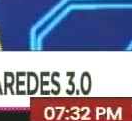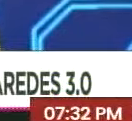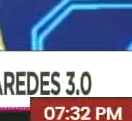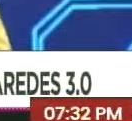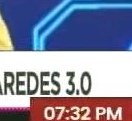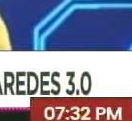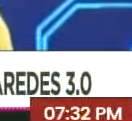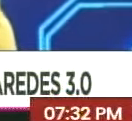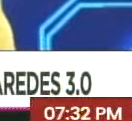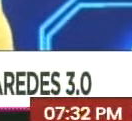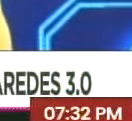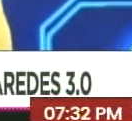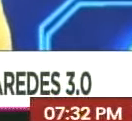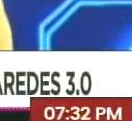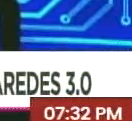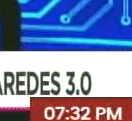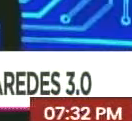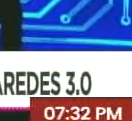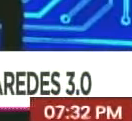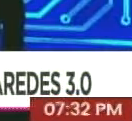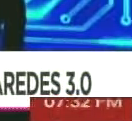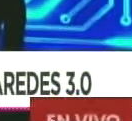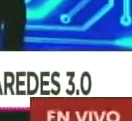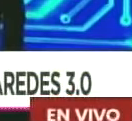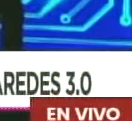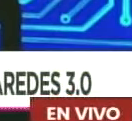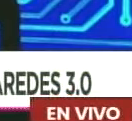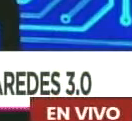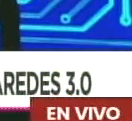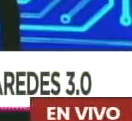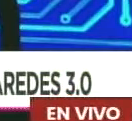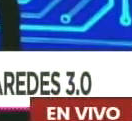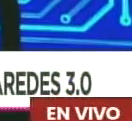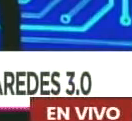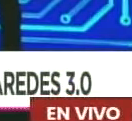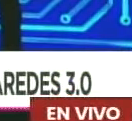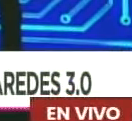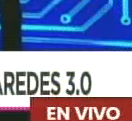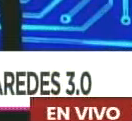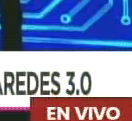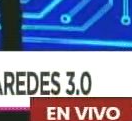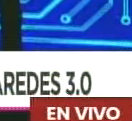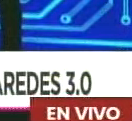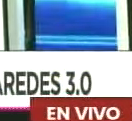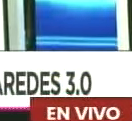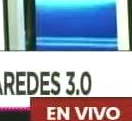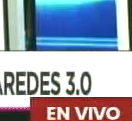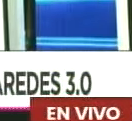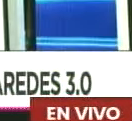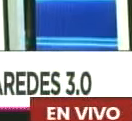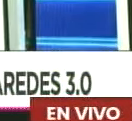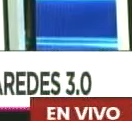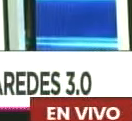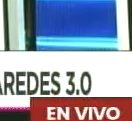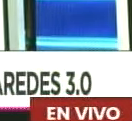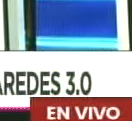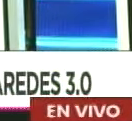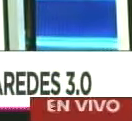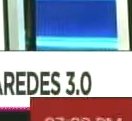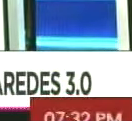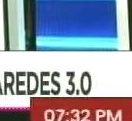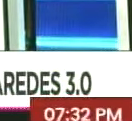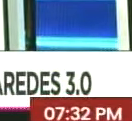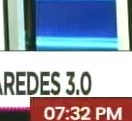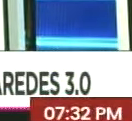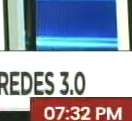sus compromisos con Naciones Unidas. No, nosotros somos fieles cumplidores. Si hay un país que cumple todos los compromisos,